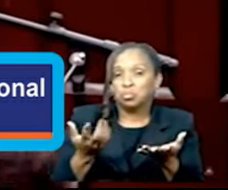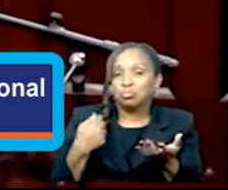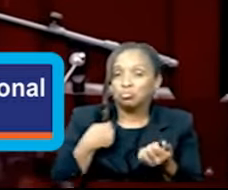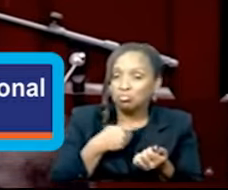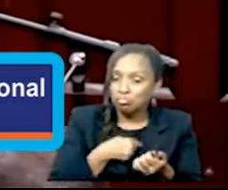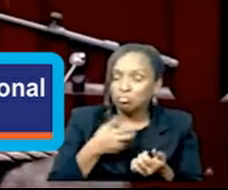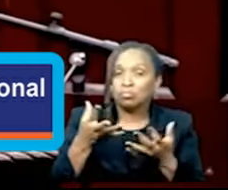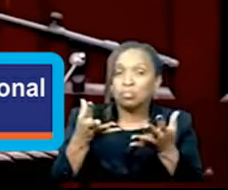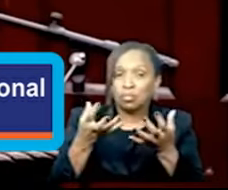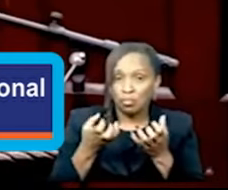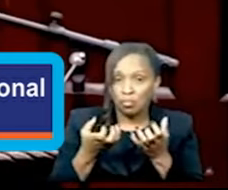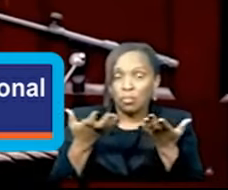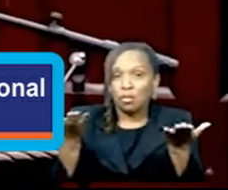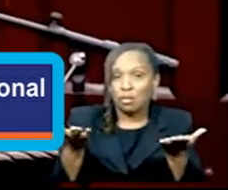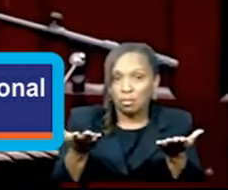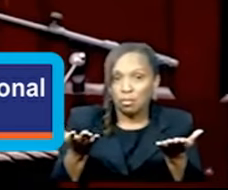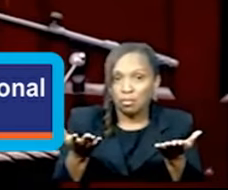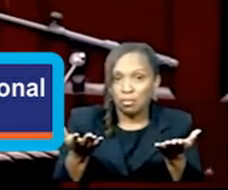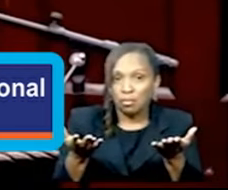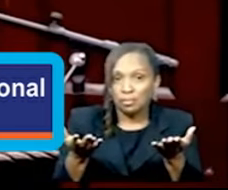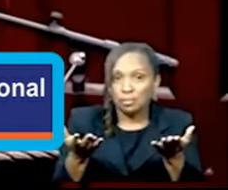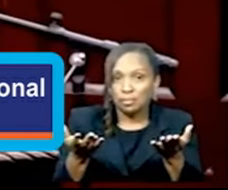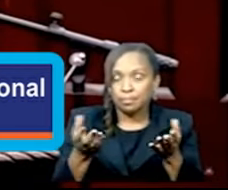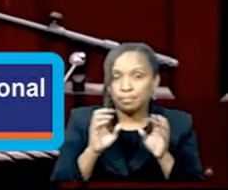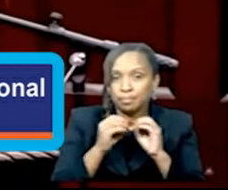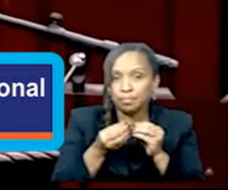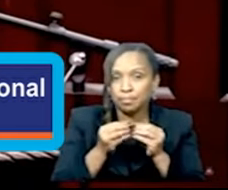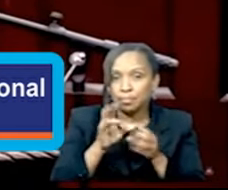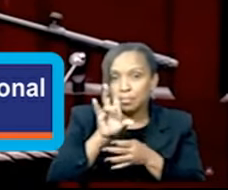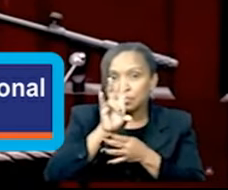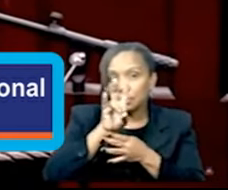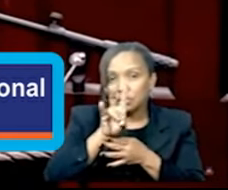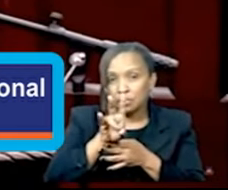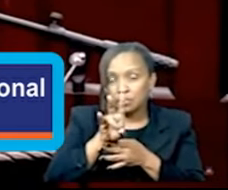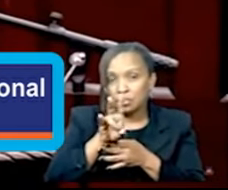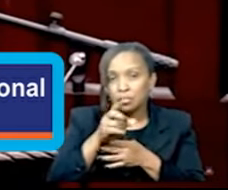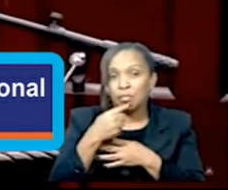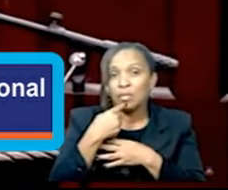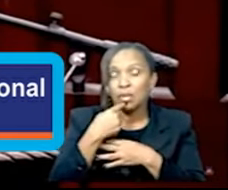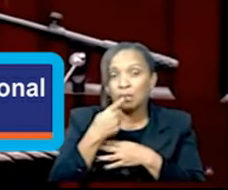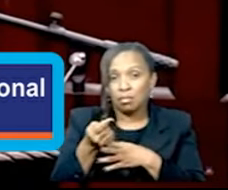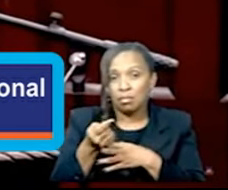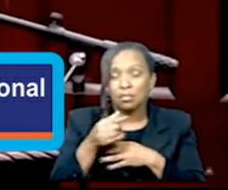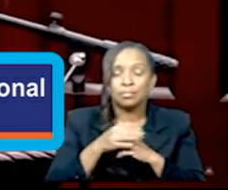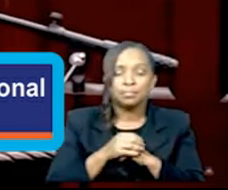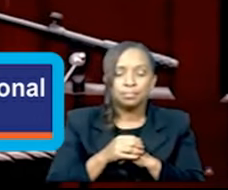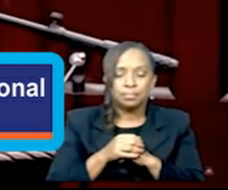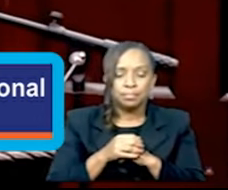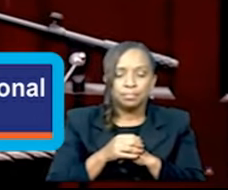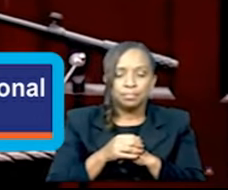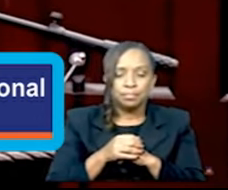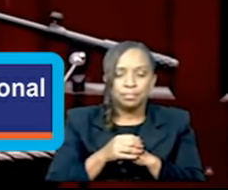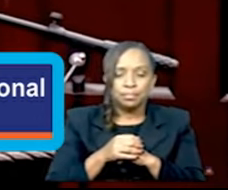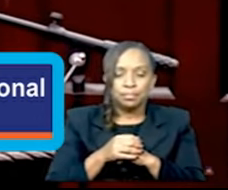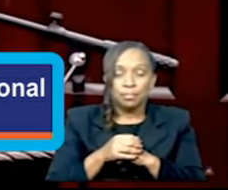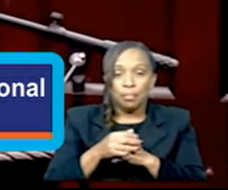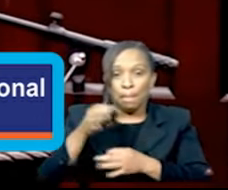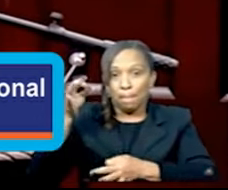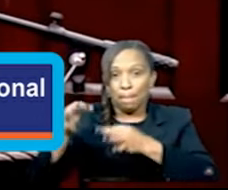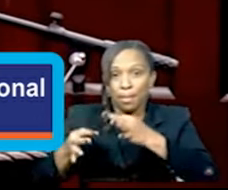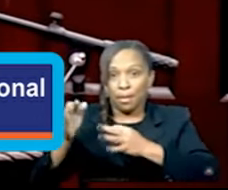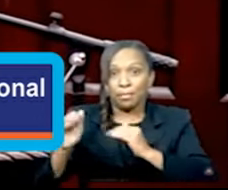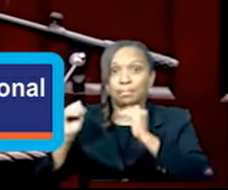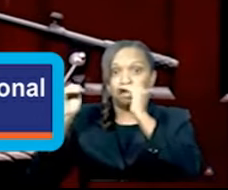7, que establece un magistrado o magistrada de la Suprema Corte de Justicia,